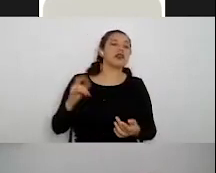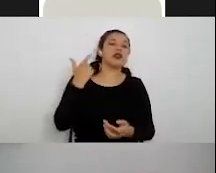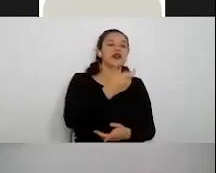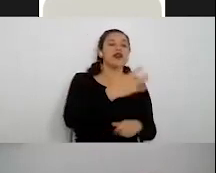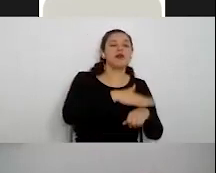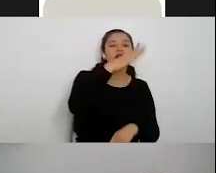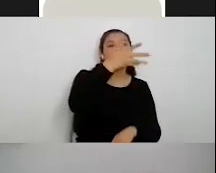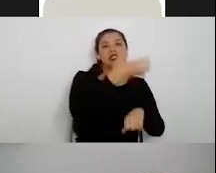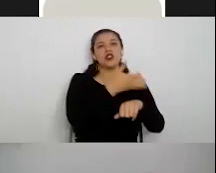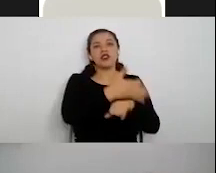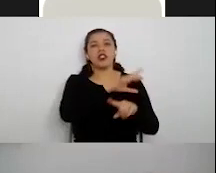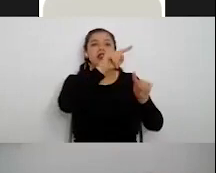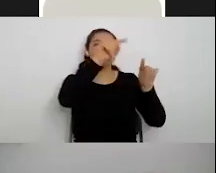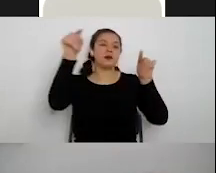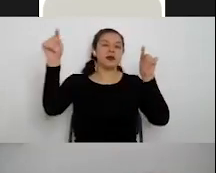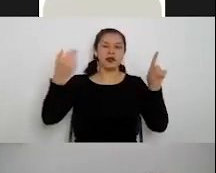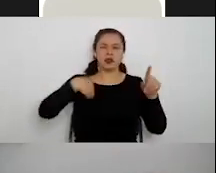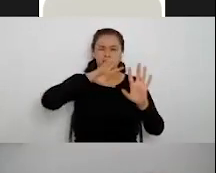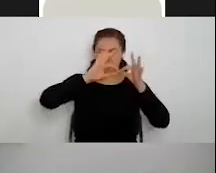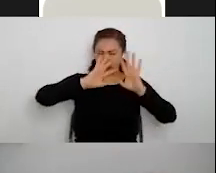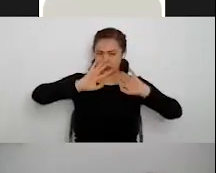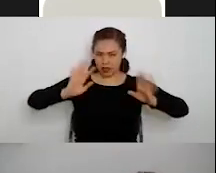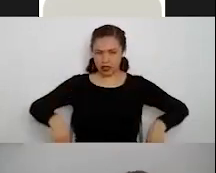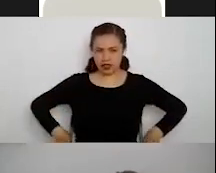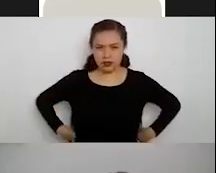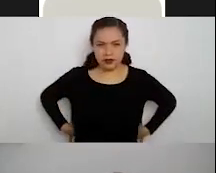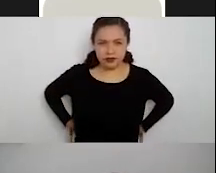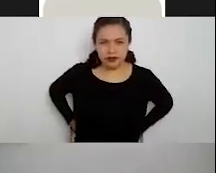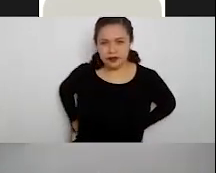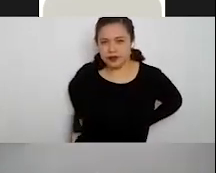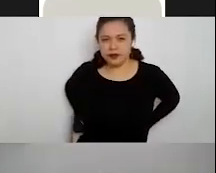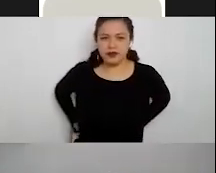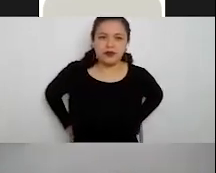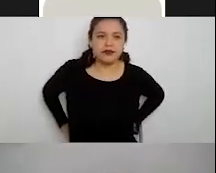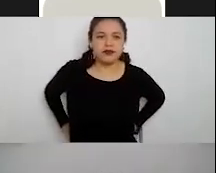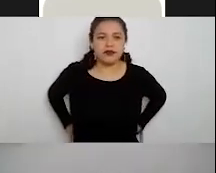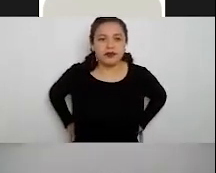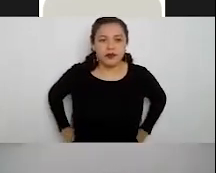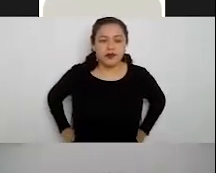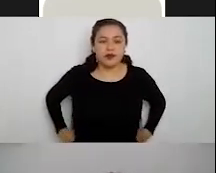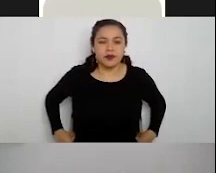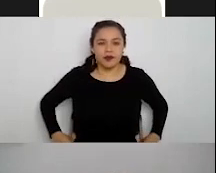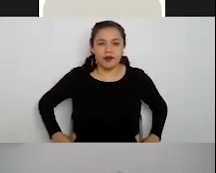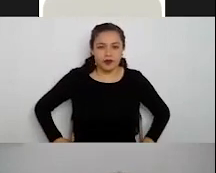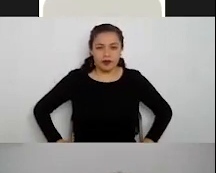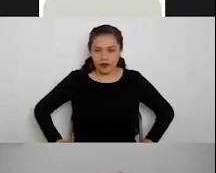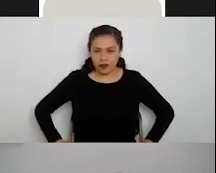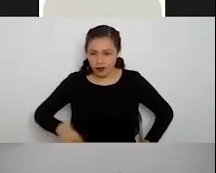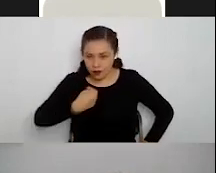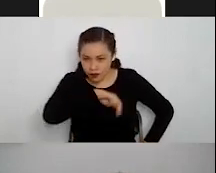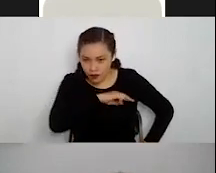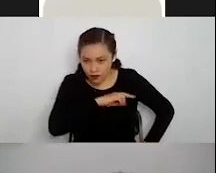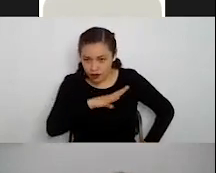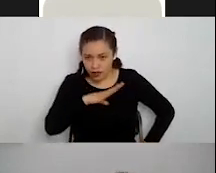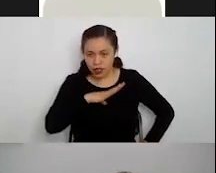Estados Unidos, porque igual estamos metidos en un fenómeno que nos favorece, que